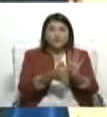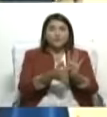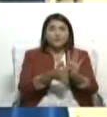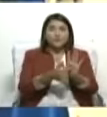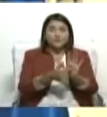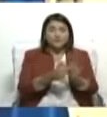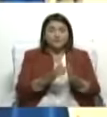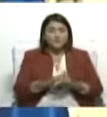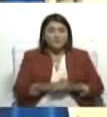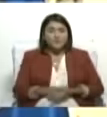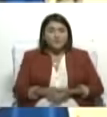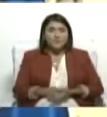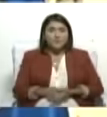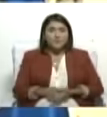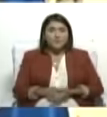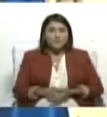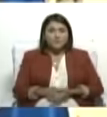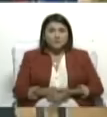vigor.